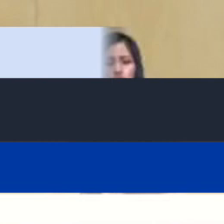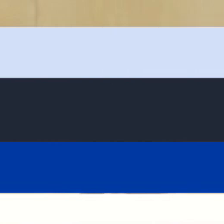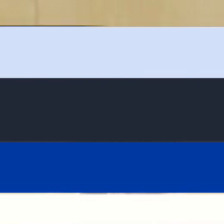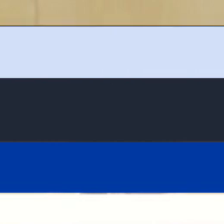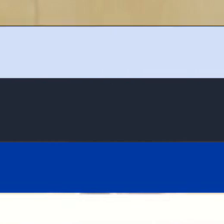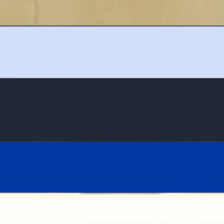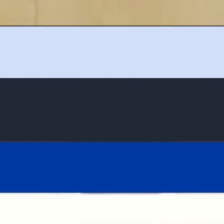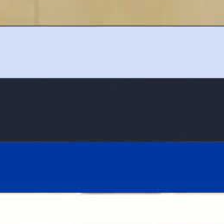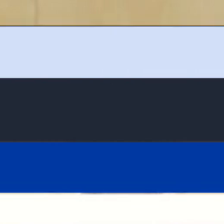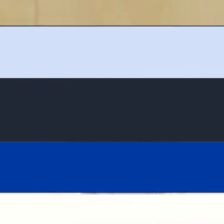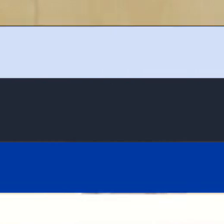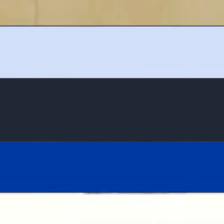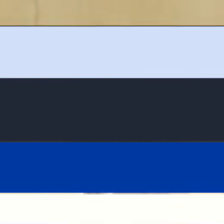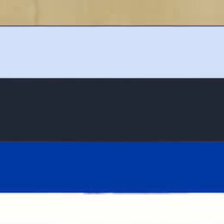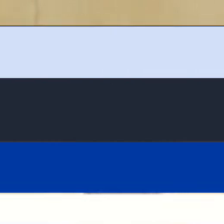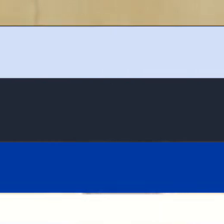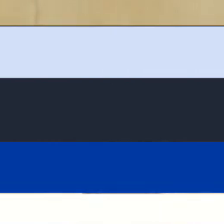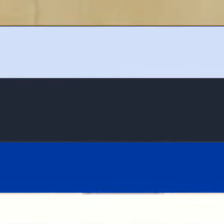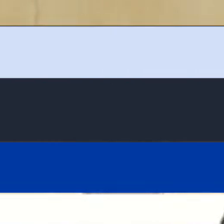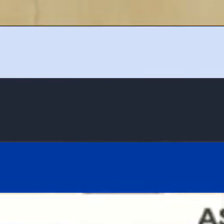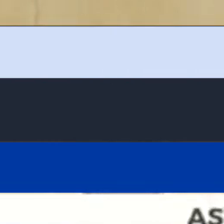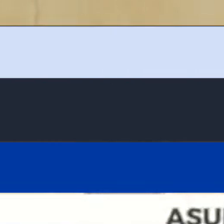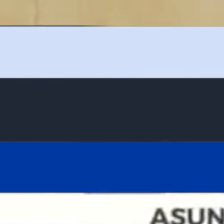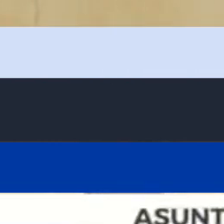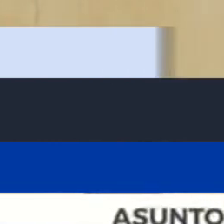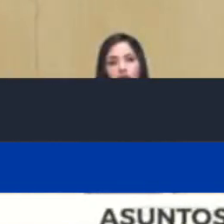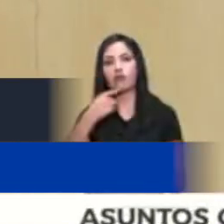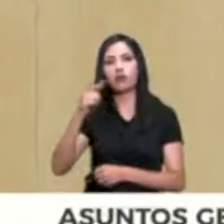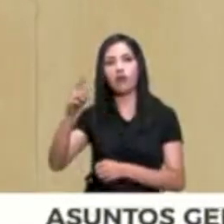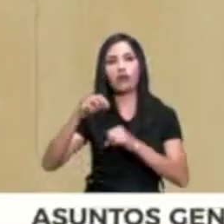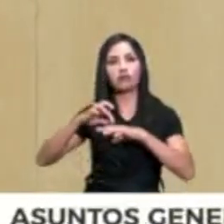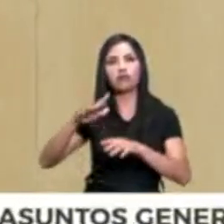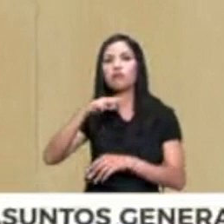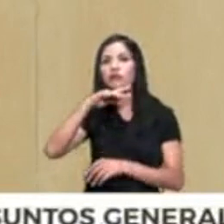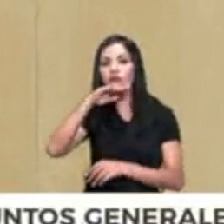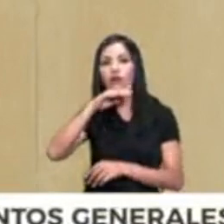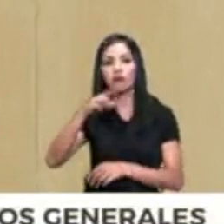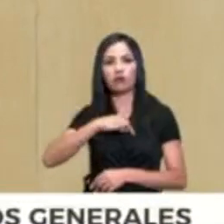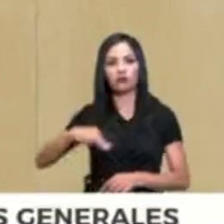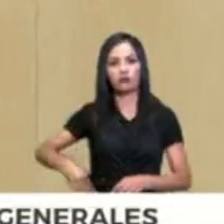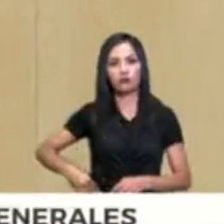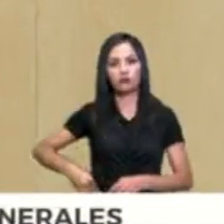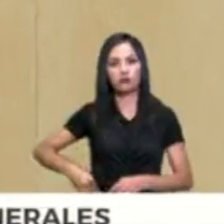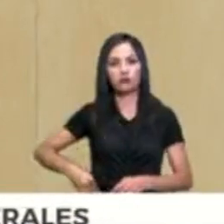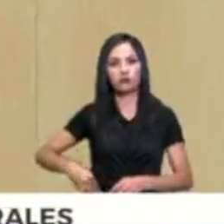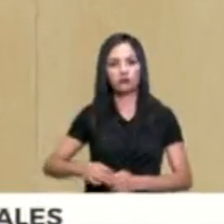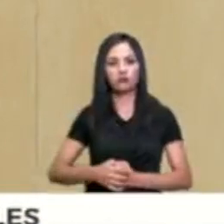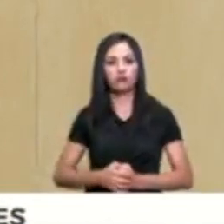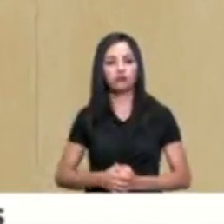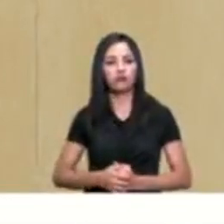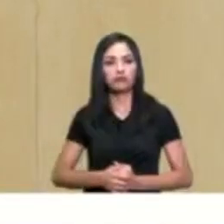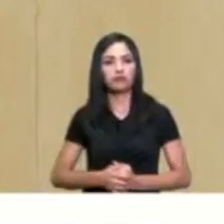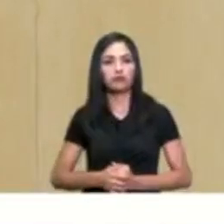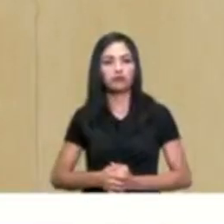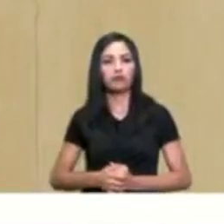Resulta que el pasado lunes 1 de mayo del presente año, el tiradero municipal a cielo abierto de la capital del